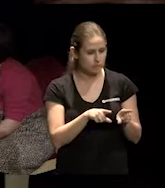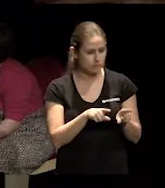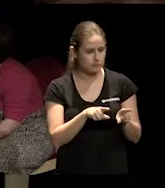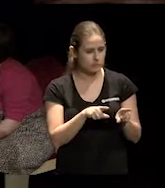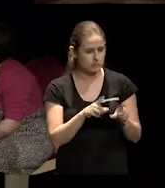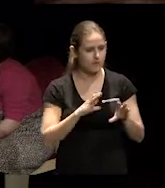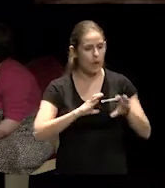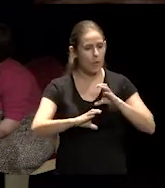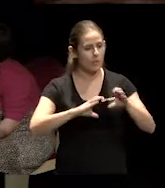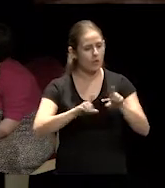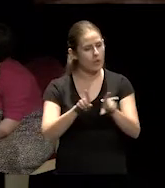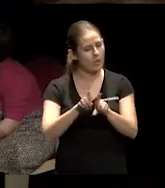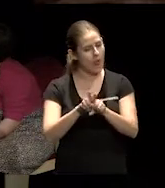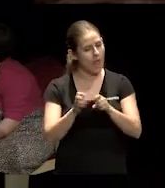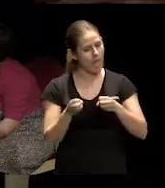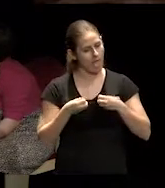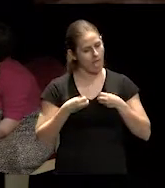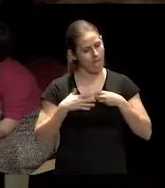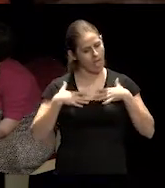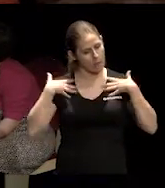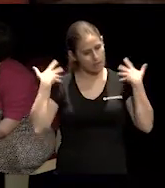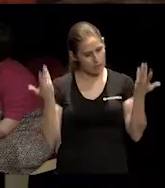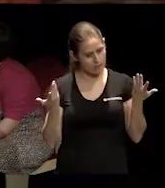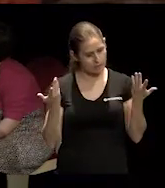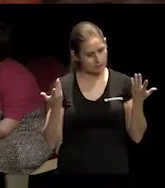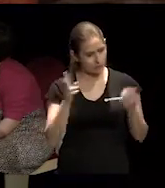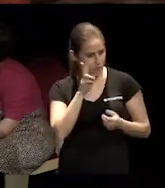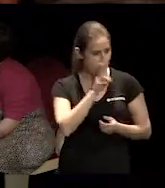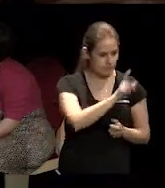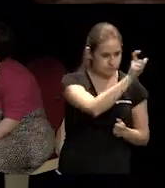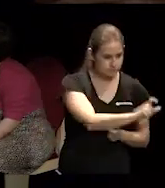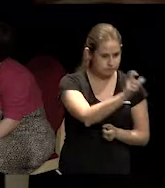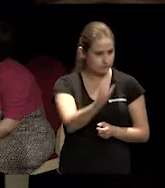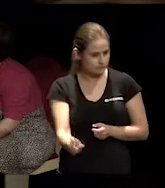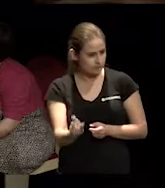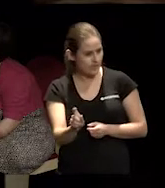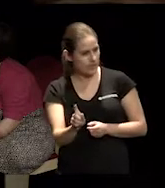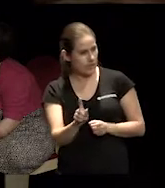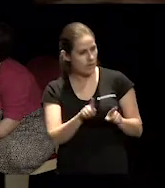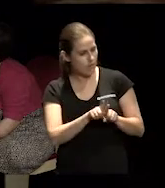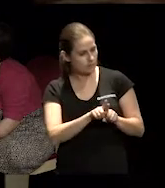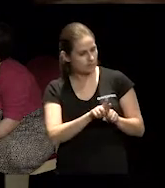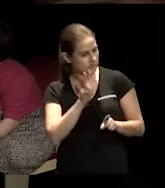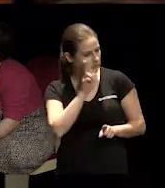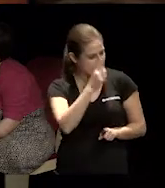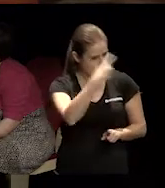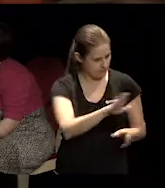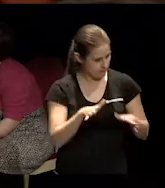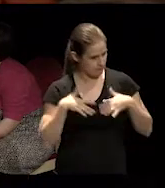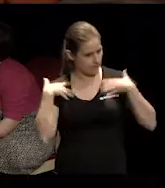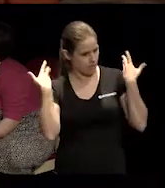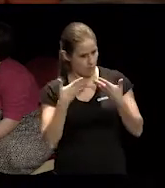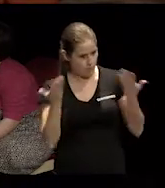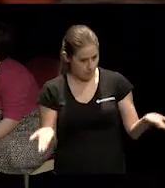de emociones a través del físico. Y era muy preciso, era muy preciso. Fue una gran sorpresa. Yo aprendí mucho de